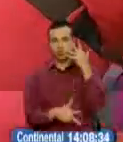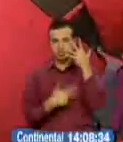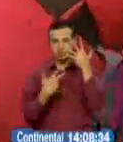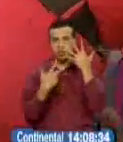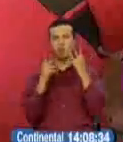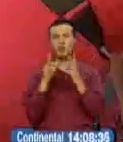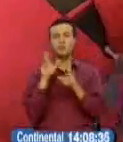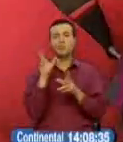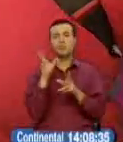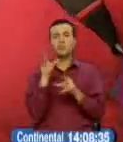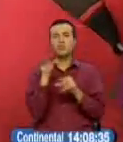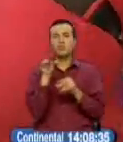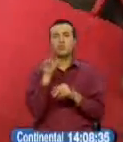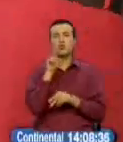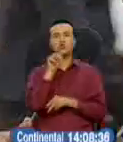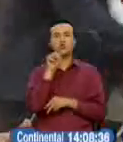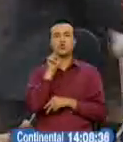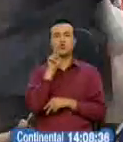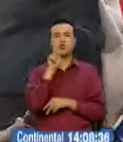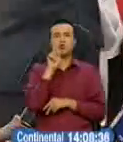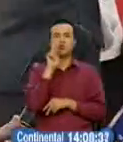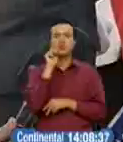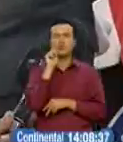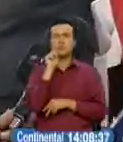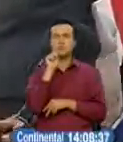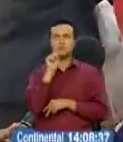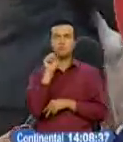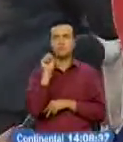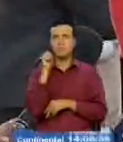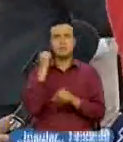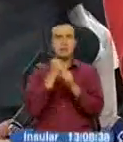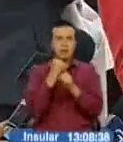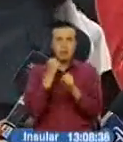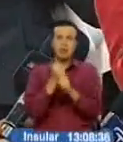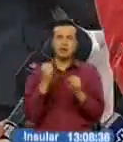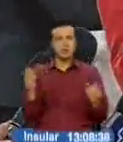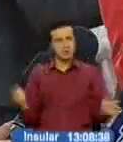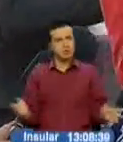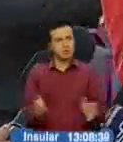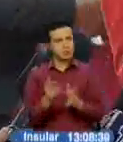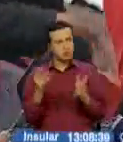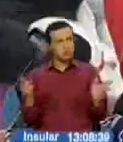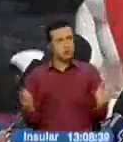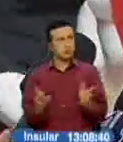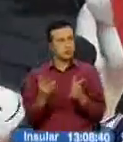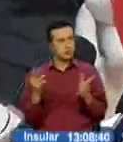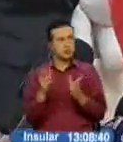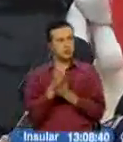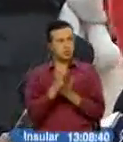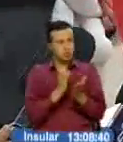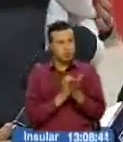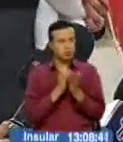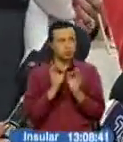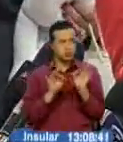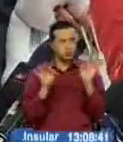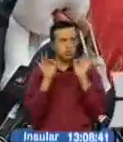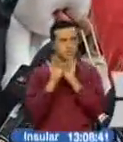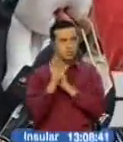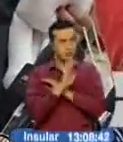un muñeco que lleva por nombre Ñum. Trabajando, incentivando, dándoles los cursos necesarios